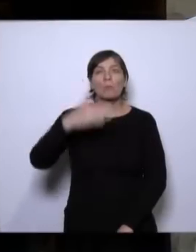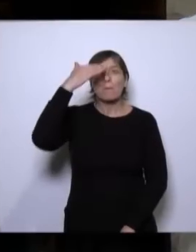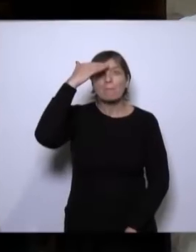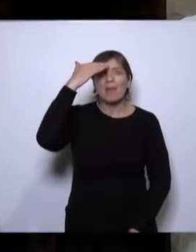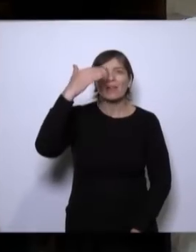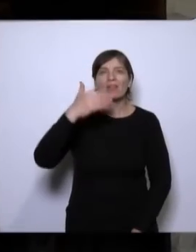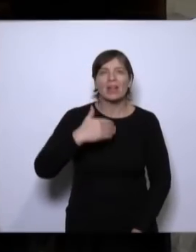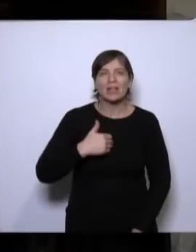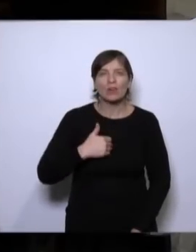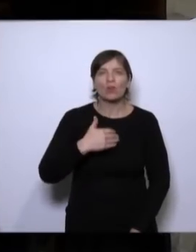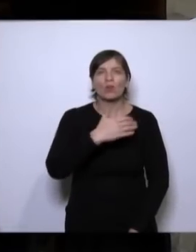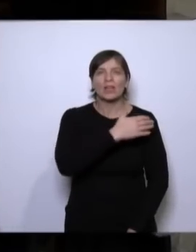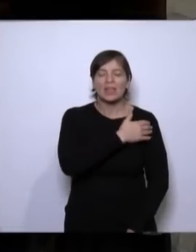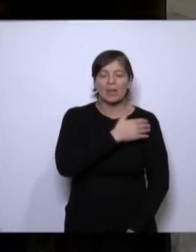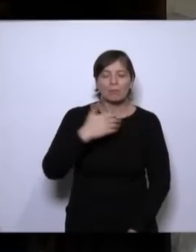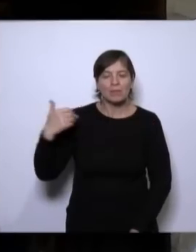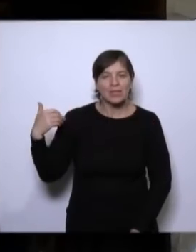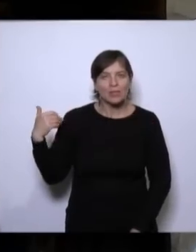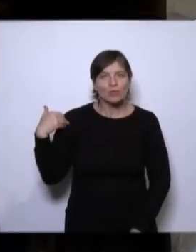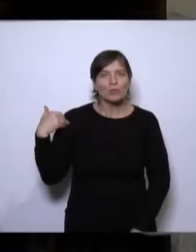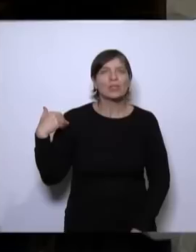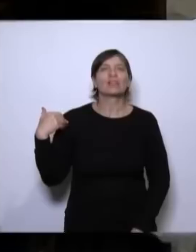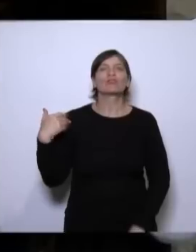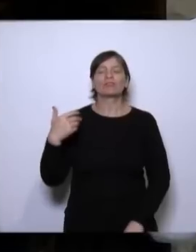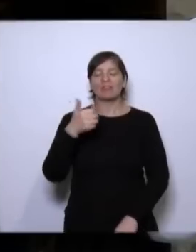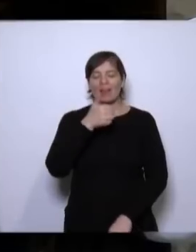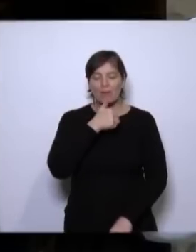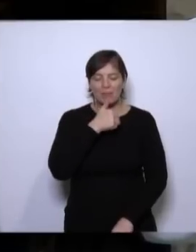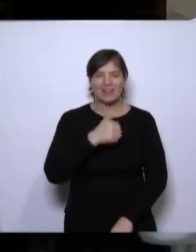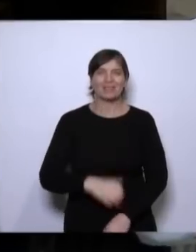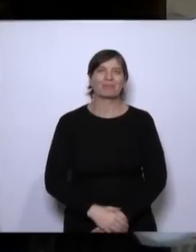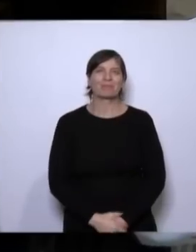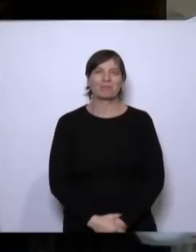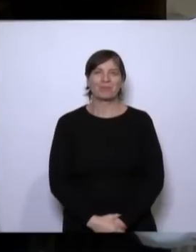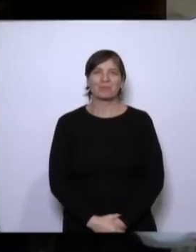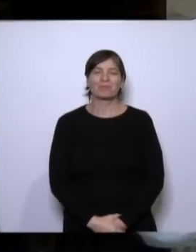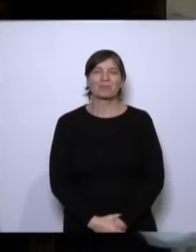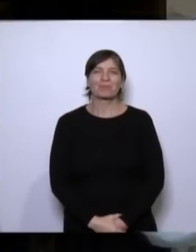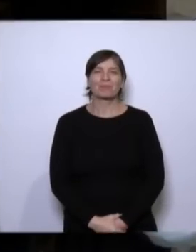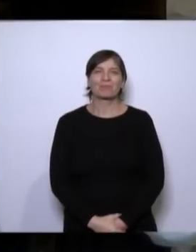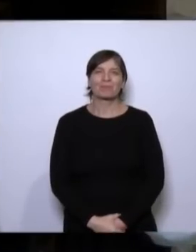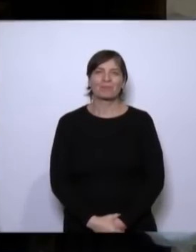En el nombre del Padre, y del Hijo, y del Espíritu Santo.